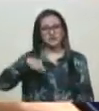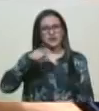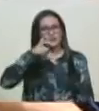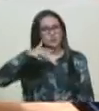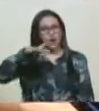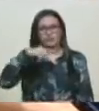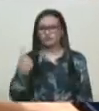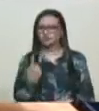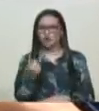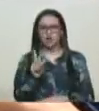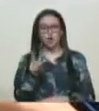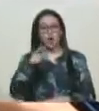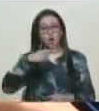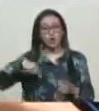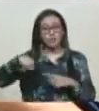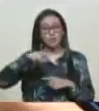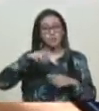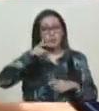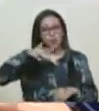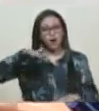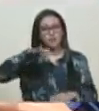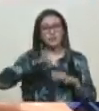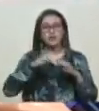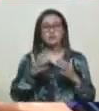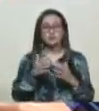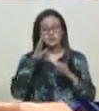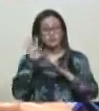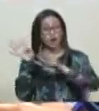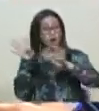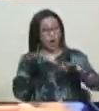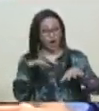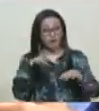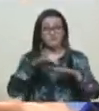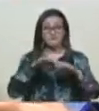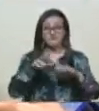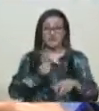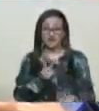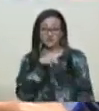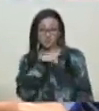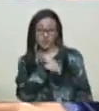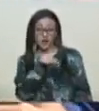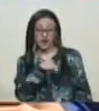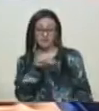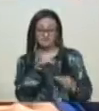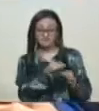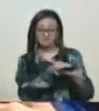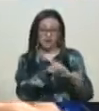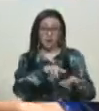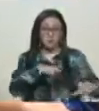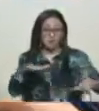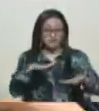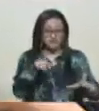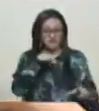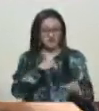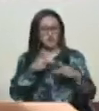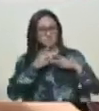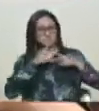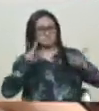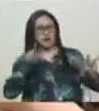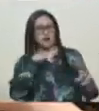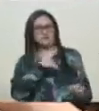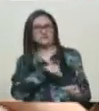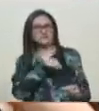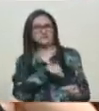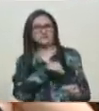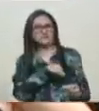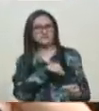pueblo. Los pueblos del mundo hoy miran hacia Venezuela como el epicentro de un gran movimiento de paz, de un gran